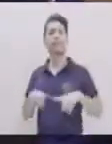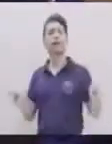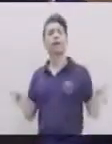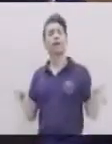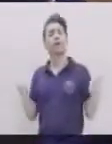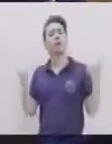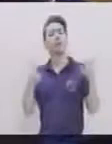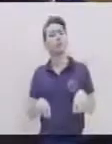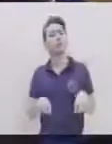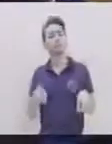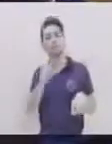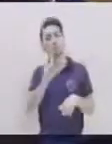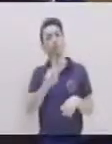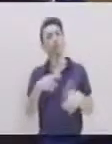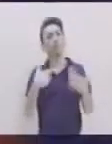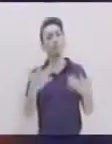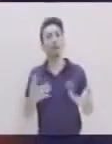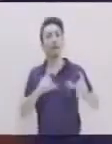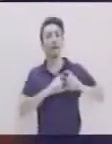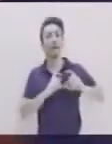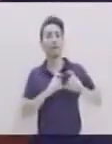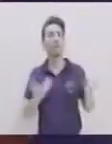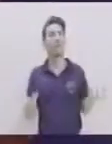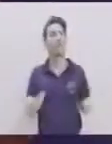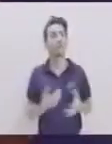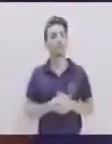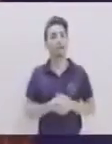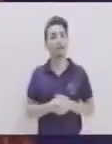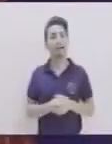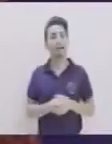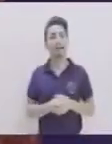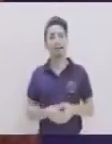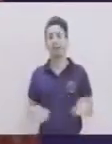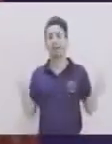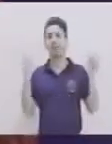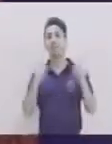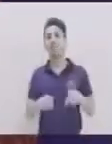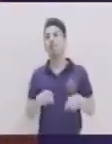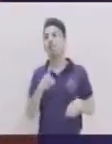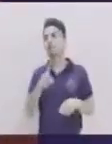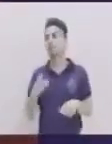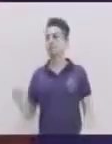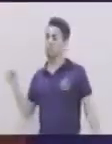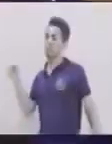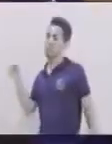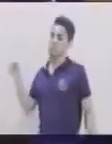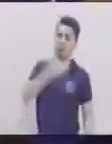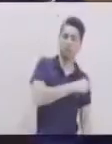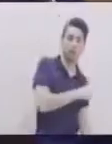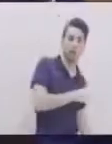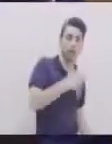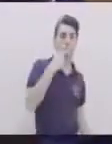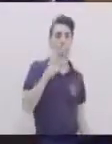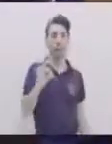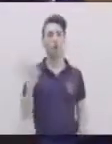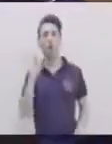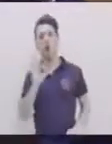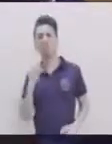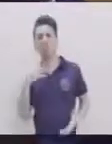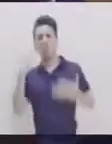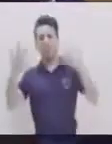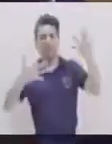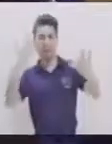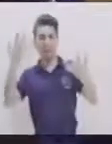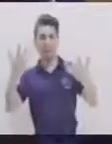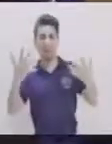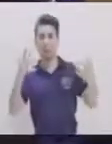¿qué pasa cuando no es así? ¿Qué pasa si tú le das un empujón a tu hermano o les respondes con palabras que no